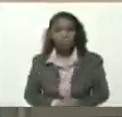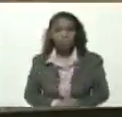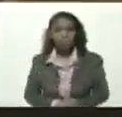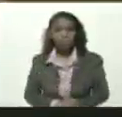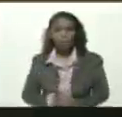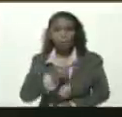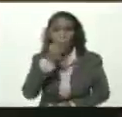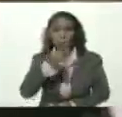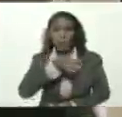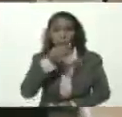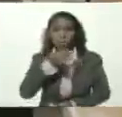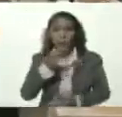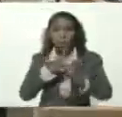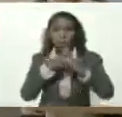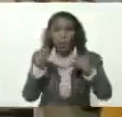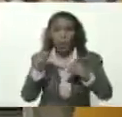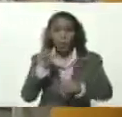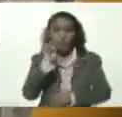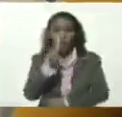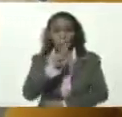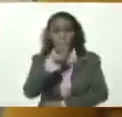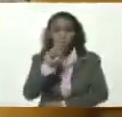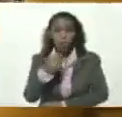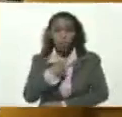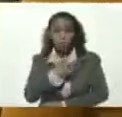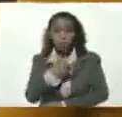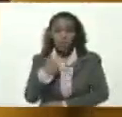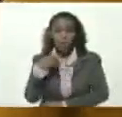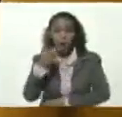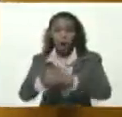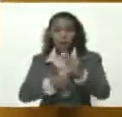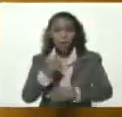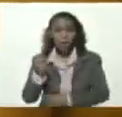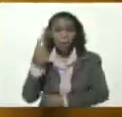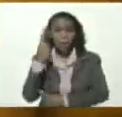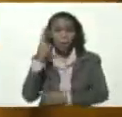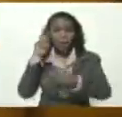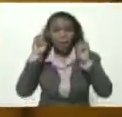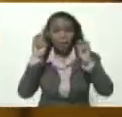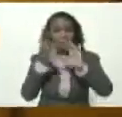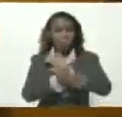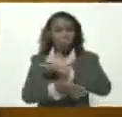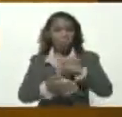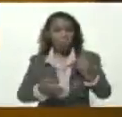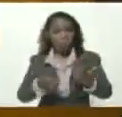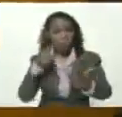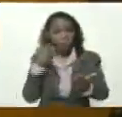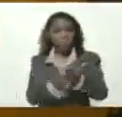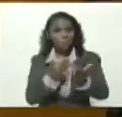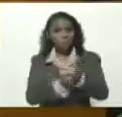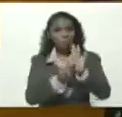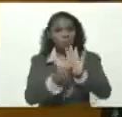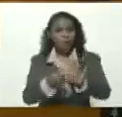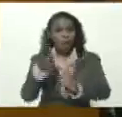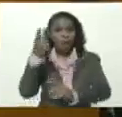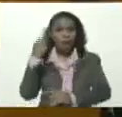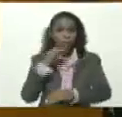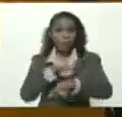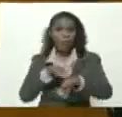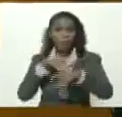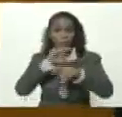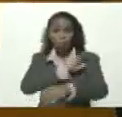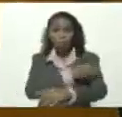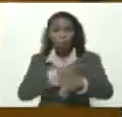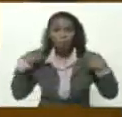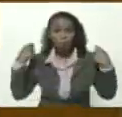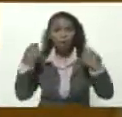Buenas tardes para todos. Dos preguntas quisiera realizar. La primera de ellas relacionada con lo revelado el día de ayer por el ministro del Poder Popular para